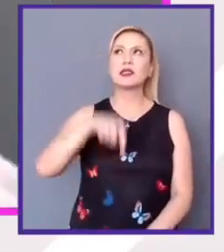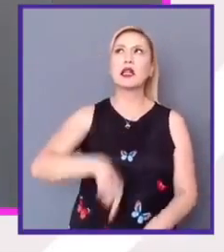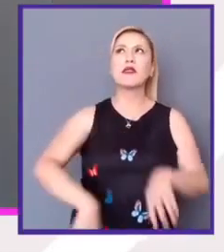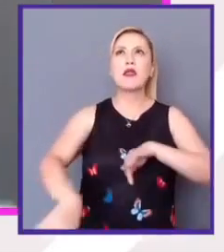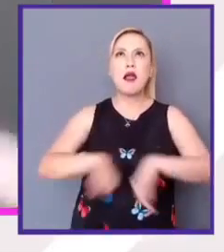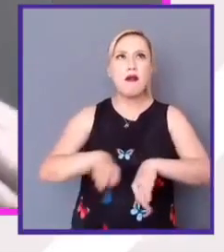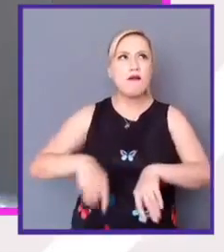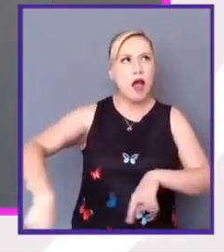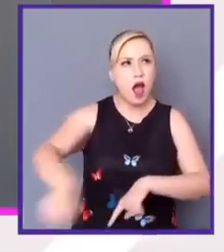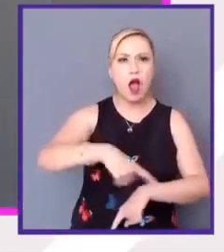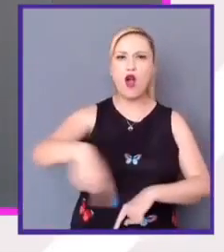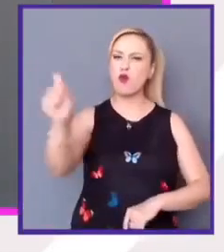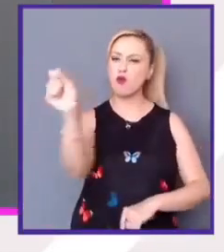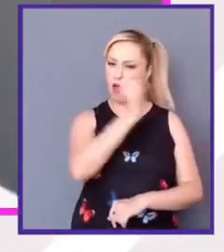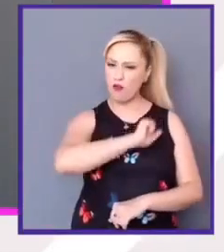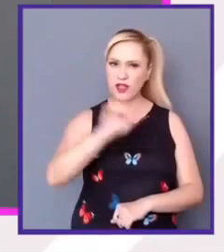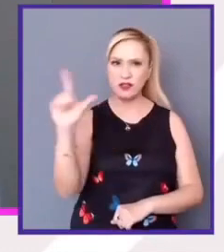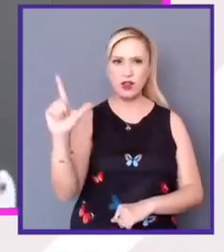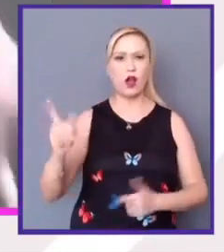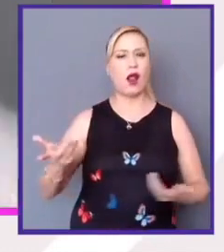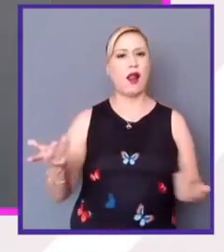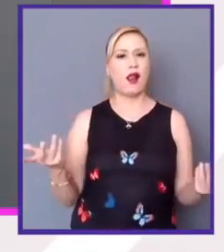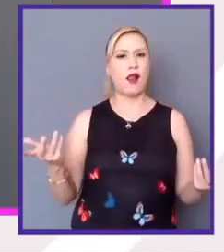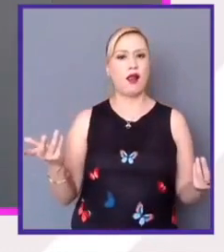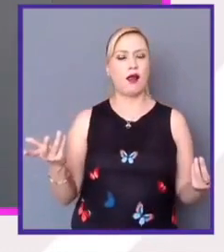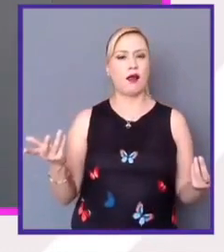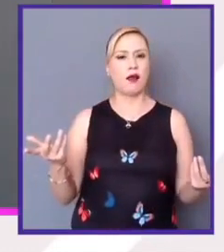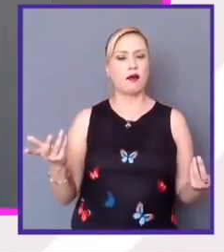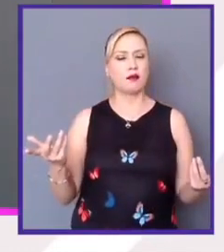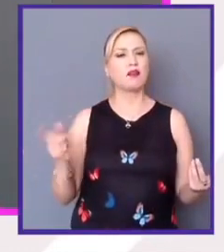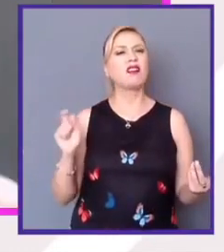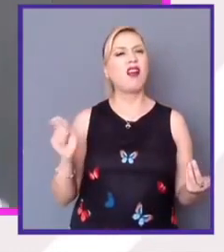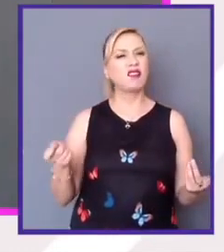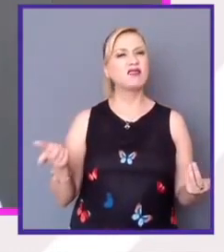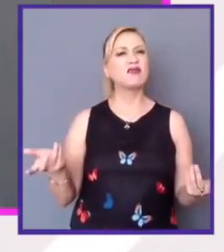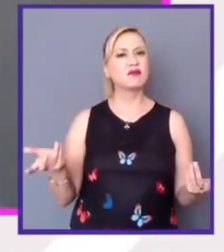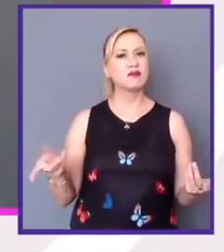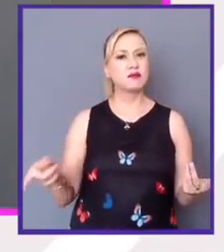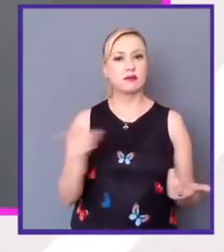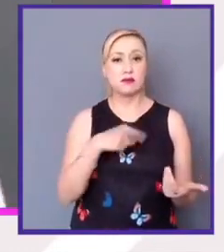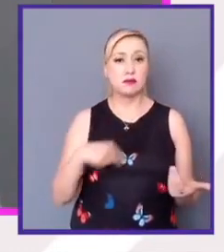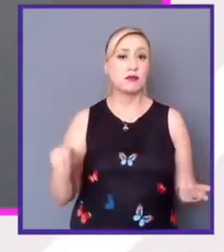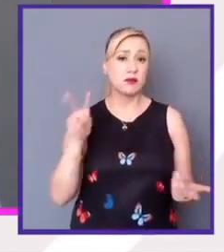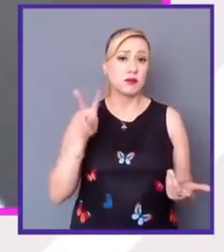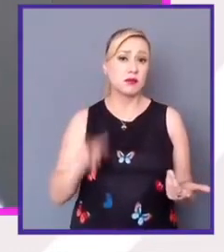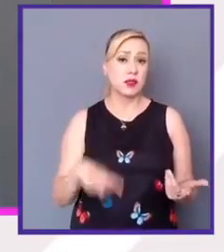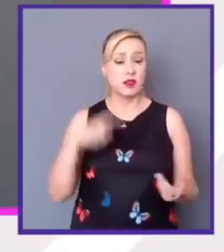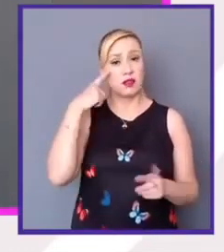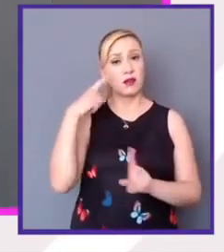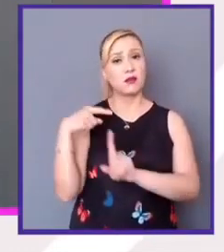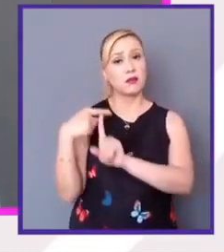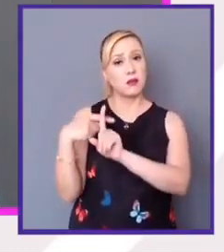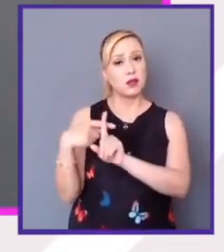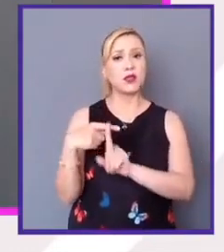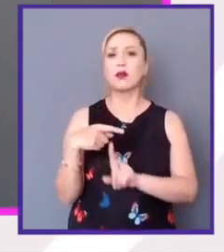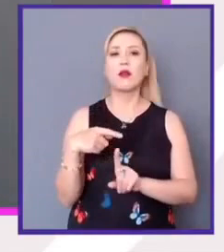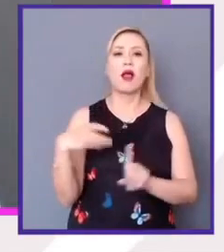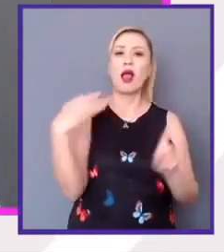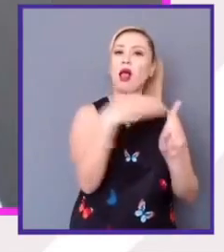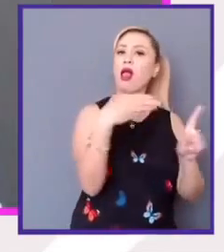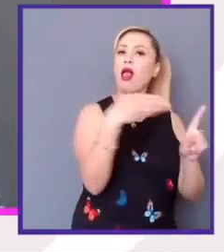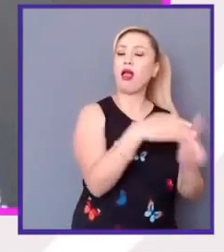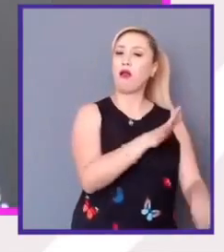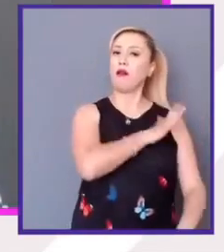lo profesional es una construcción que hace mucha referencia a la blanquitud.